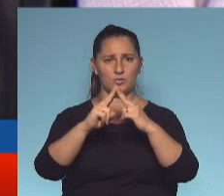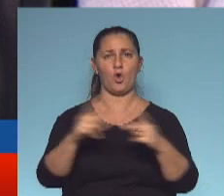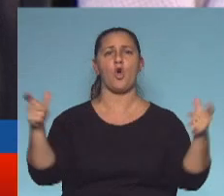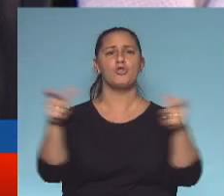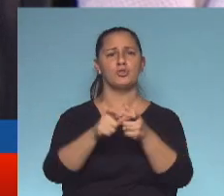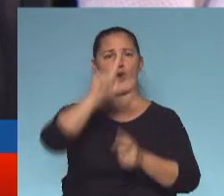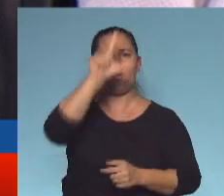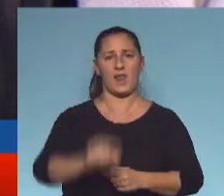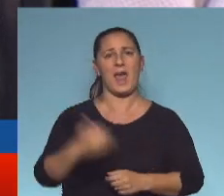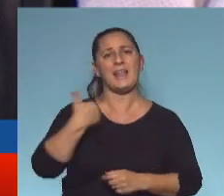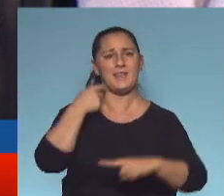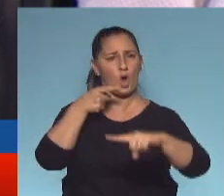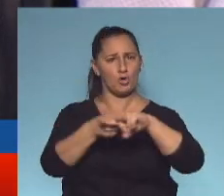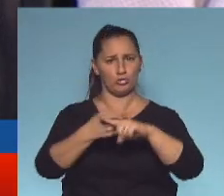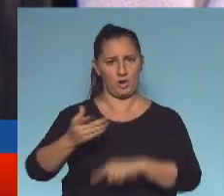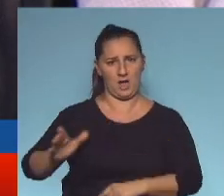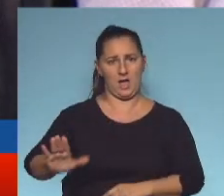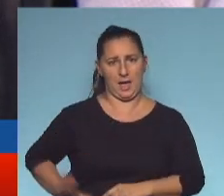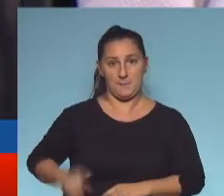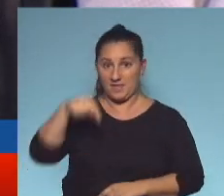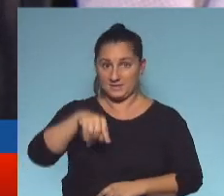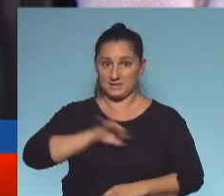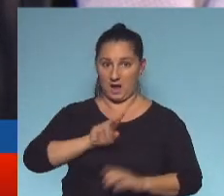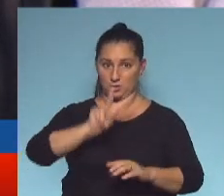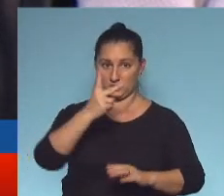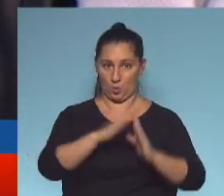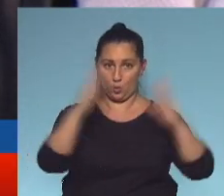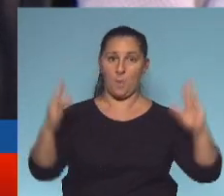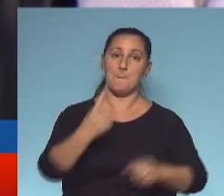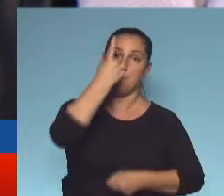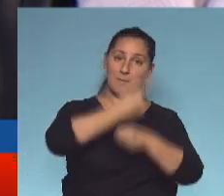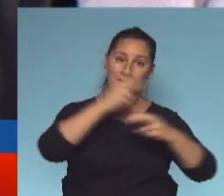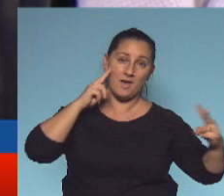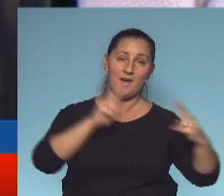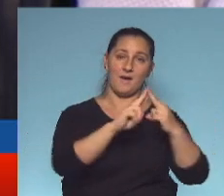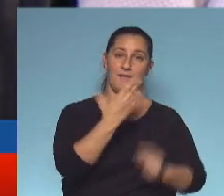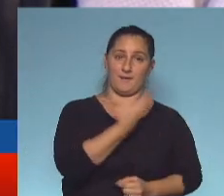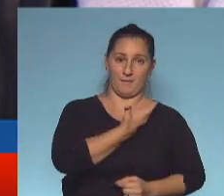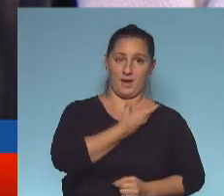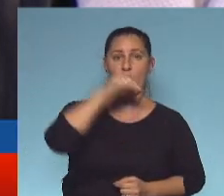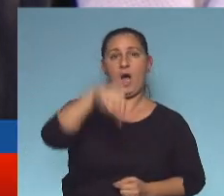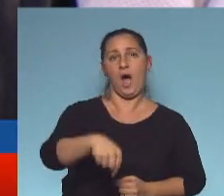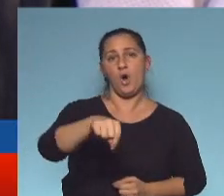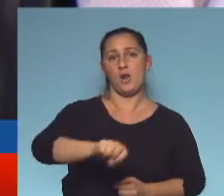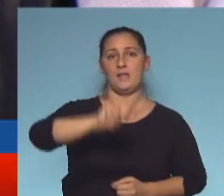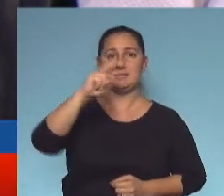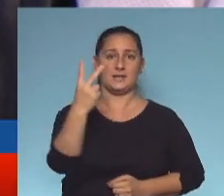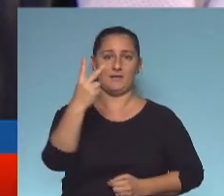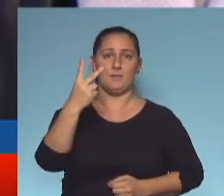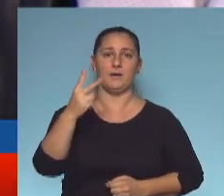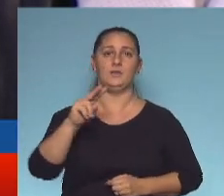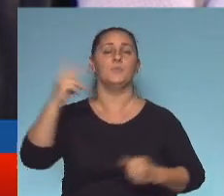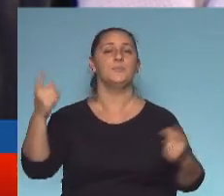Consejo Federal Argentina contra el Hambre del año. Hicimos un primer encuentro en febrero, estamos haciendo ahora, a comienzos de mayo, el